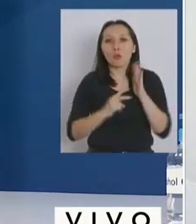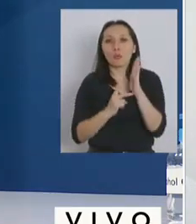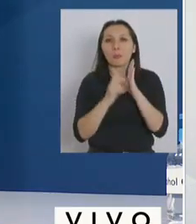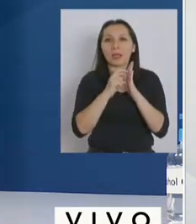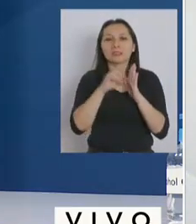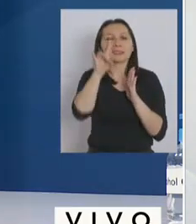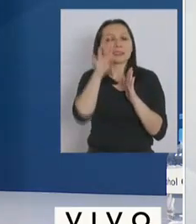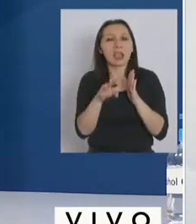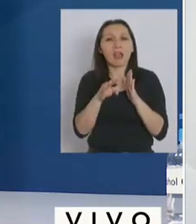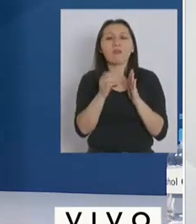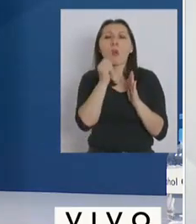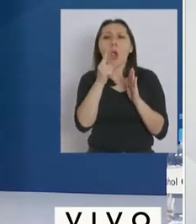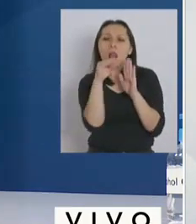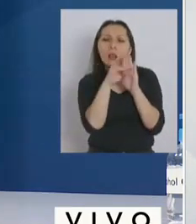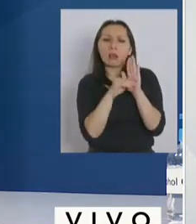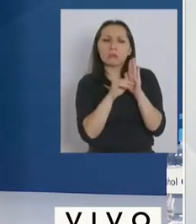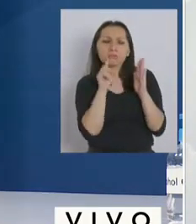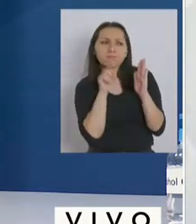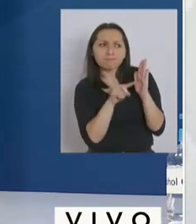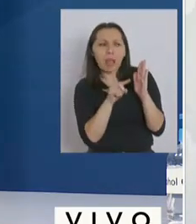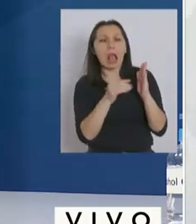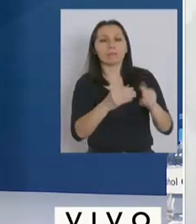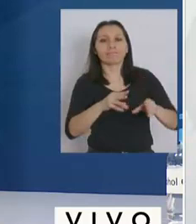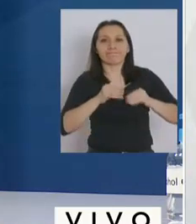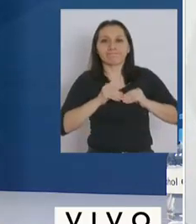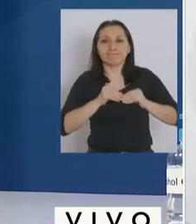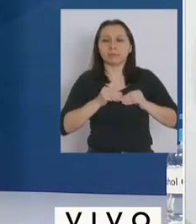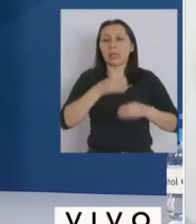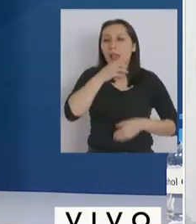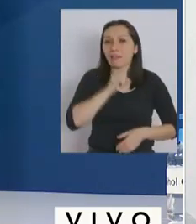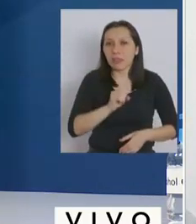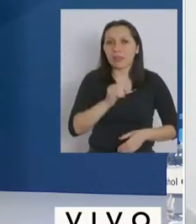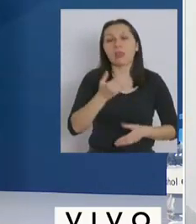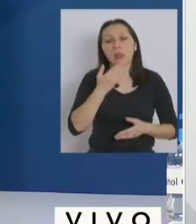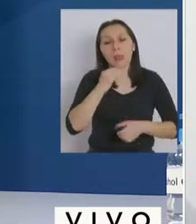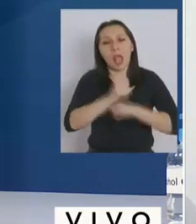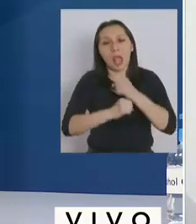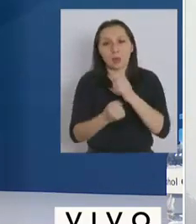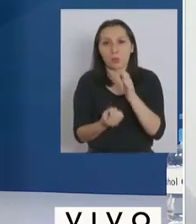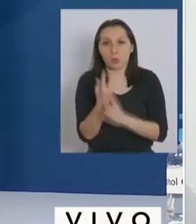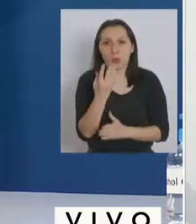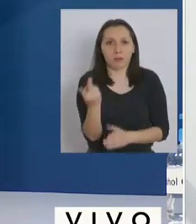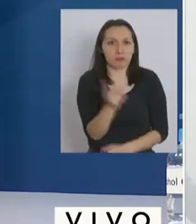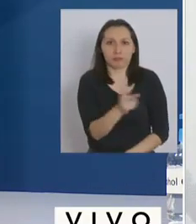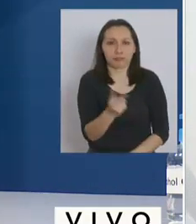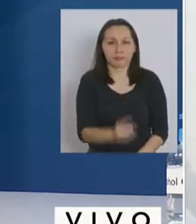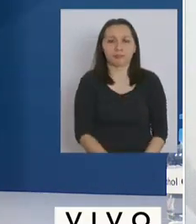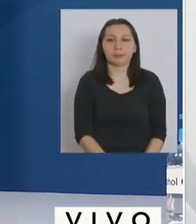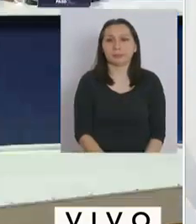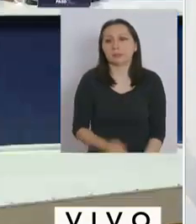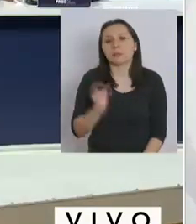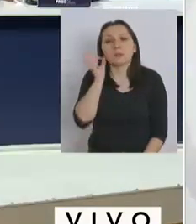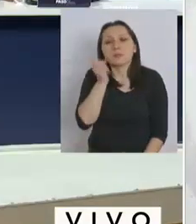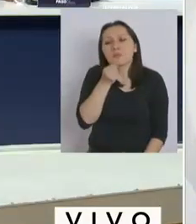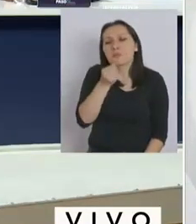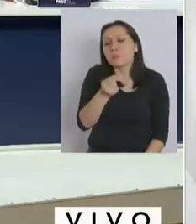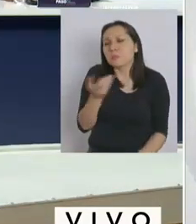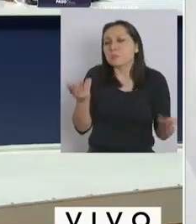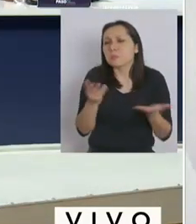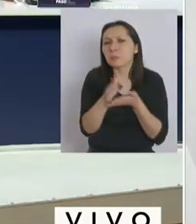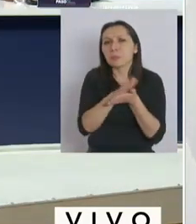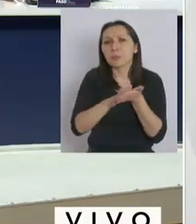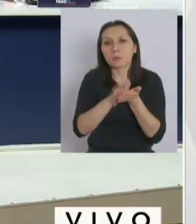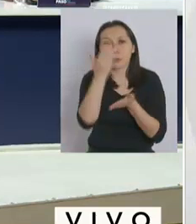sabe cuáles son las medidas que debe adoptar, tanto para la Navidad como para el Año Nuevo. Pero, por ejemplo, el